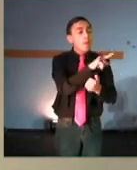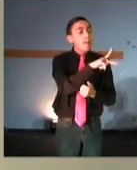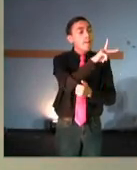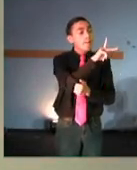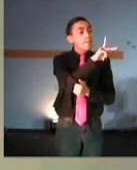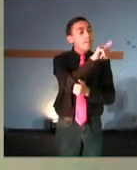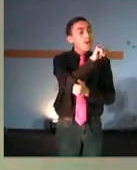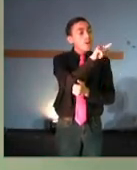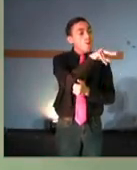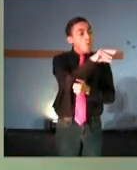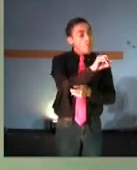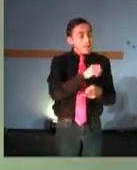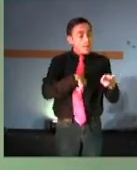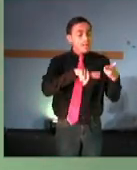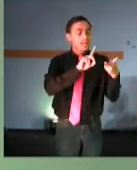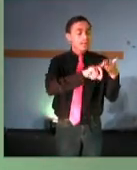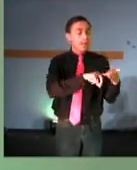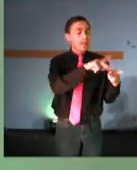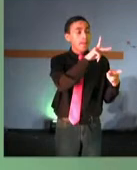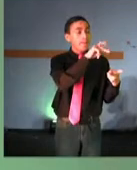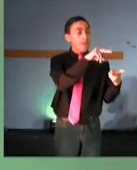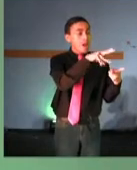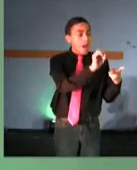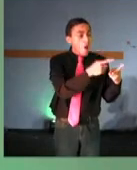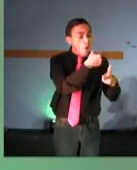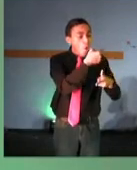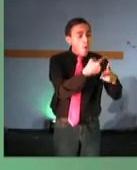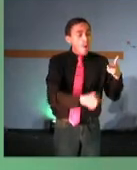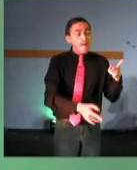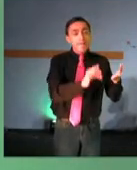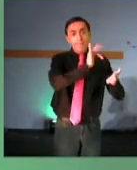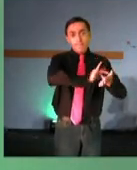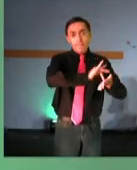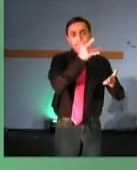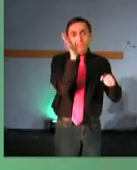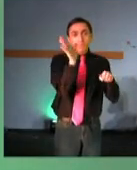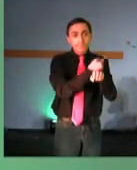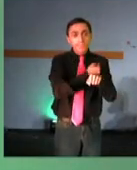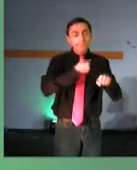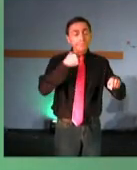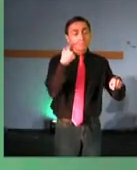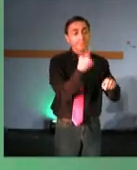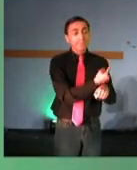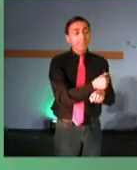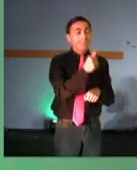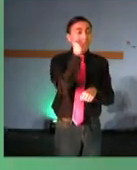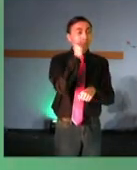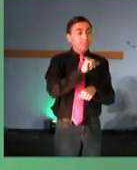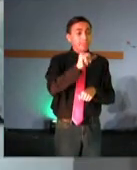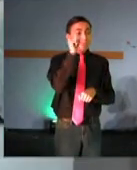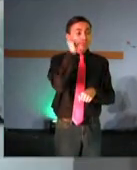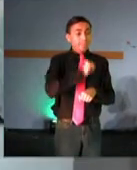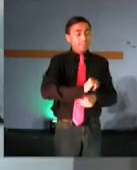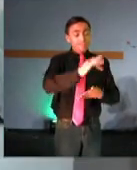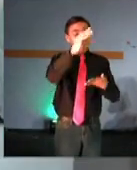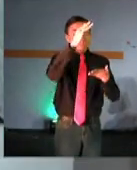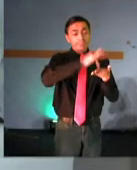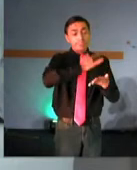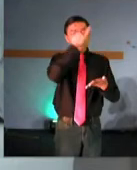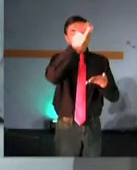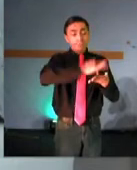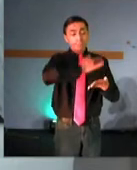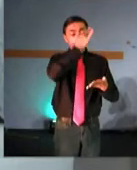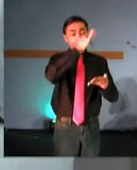Paco Ignacio Taibo, que han estado siempre apoyándonos en estas tareas de